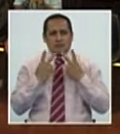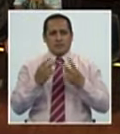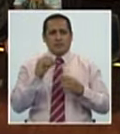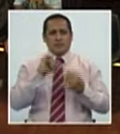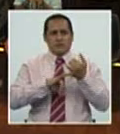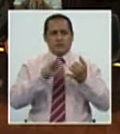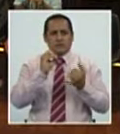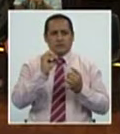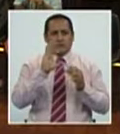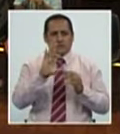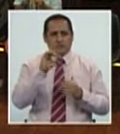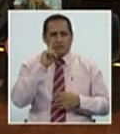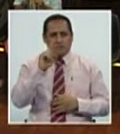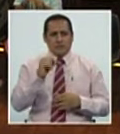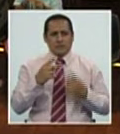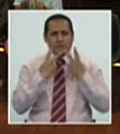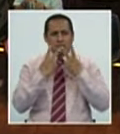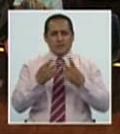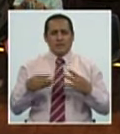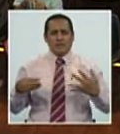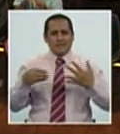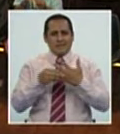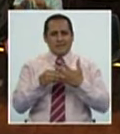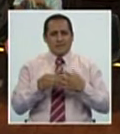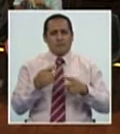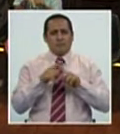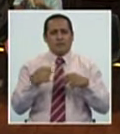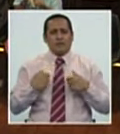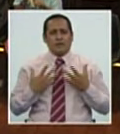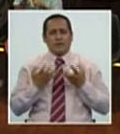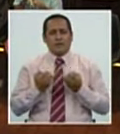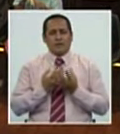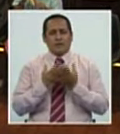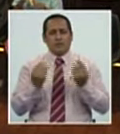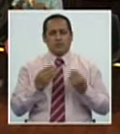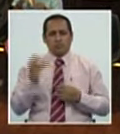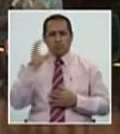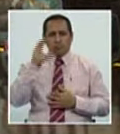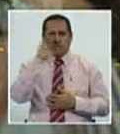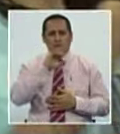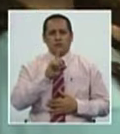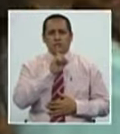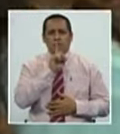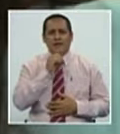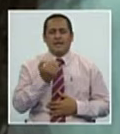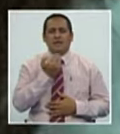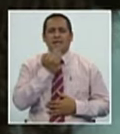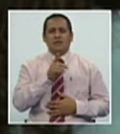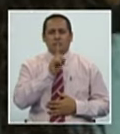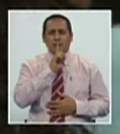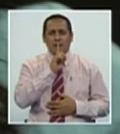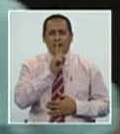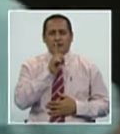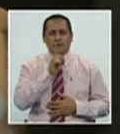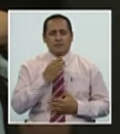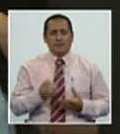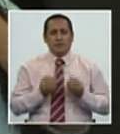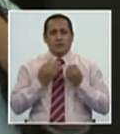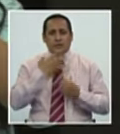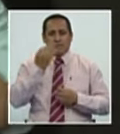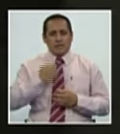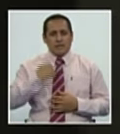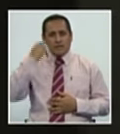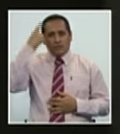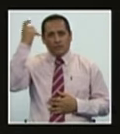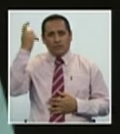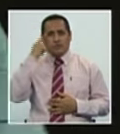Sophie está a punto de casarse con Sky. Pero ella anhela mucho encontrar a su padre, saber quién es su padre, porque ella sueña